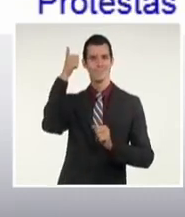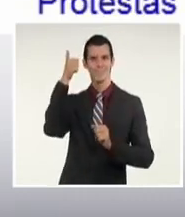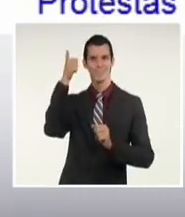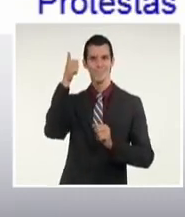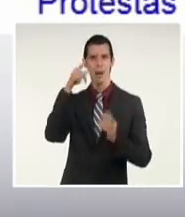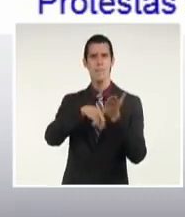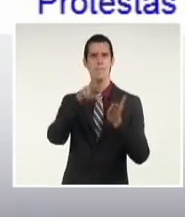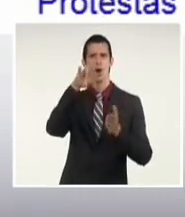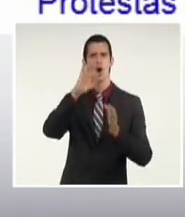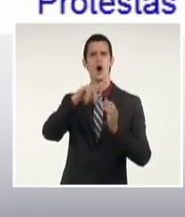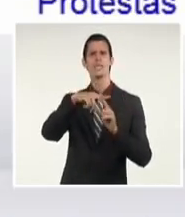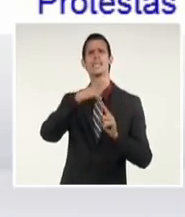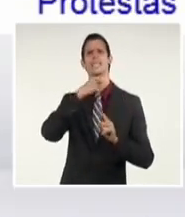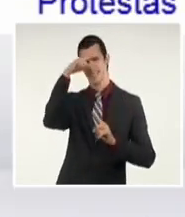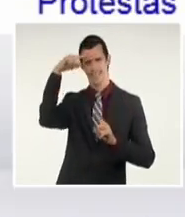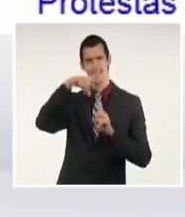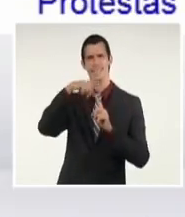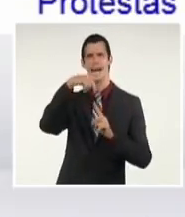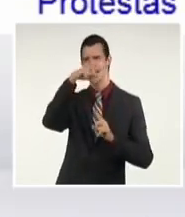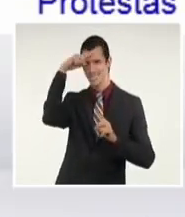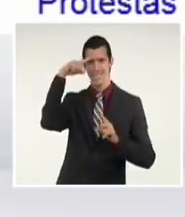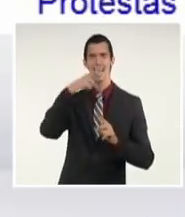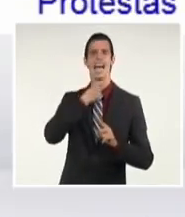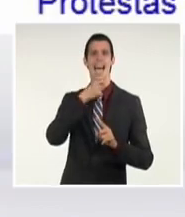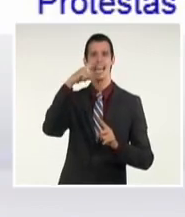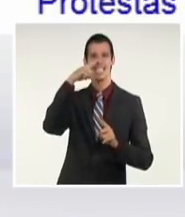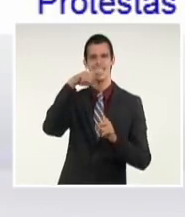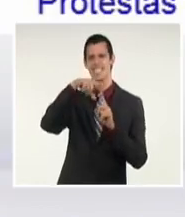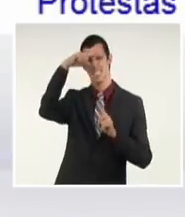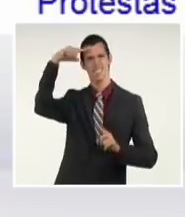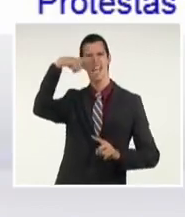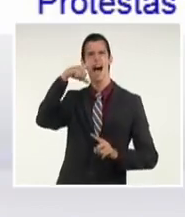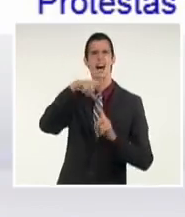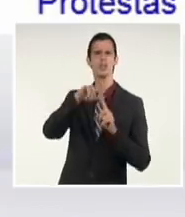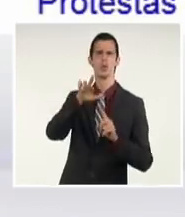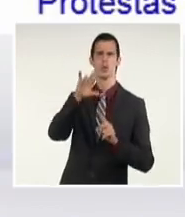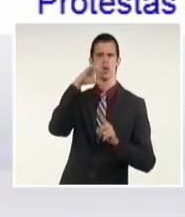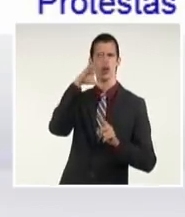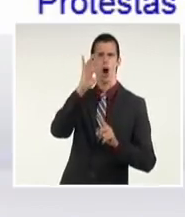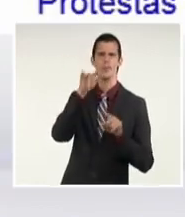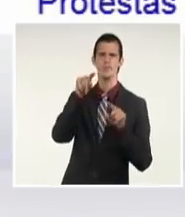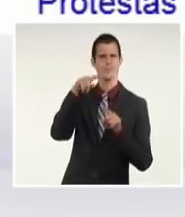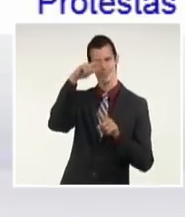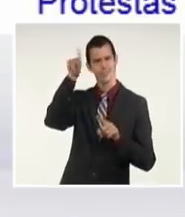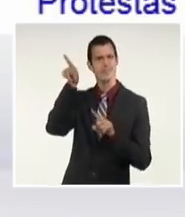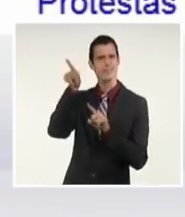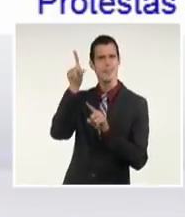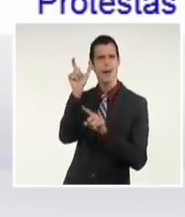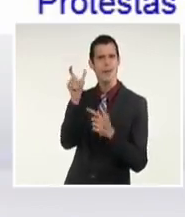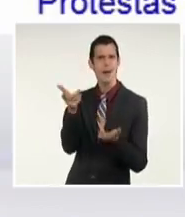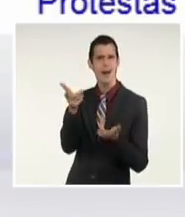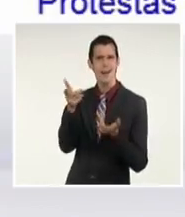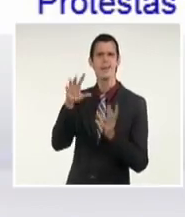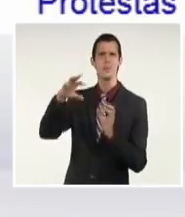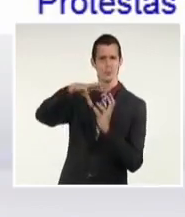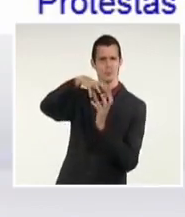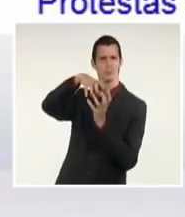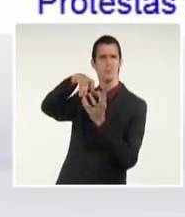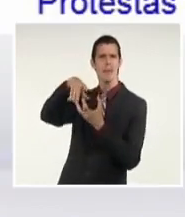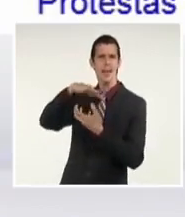Cuba. Le invito a que usted lo haga en su casa cuando tenga la oportunidad. Para que compruebe si es cierto o no esto que le estamos